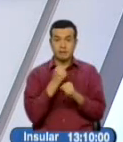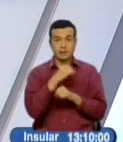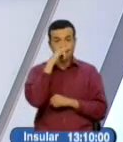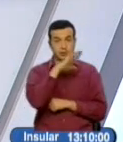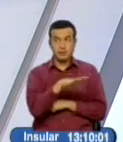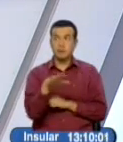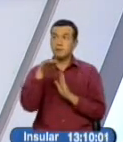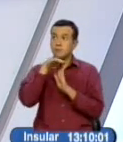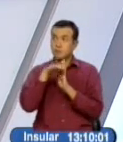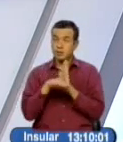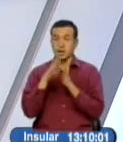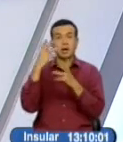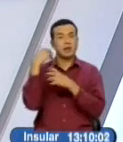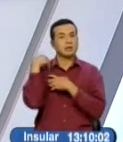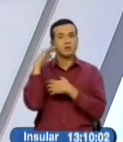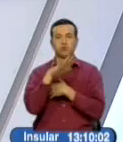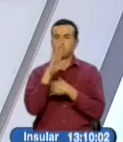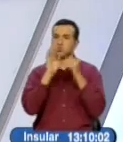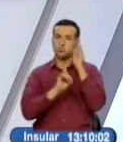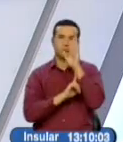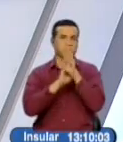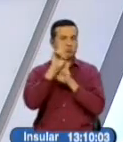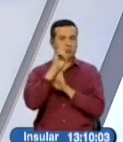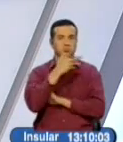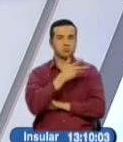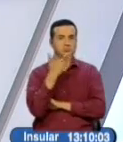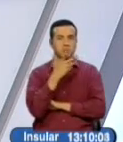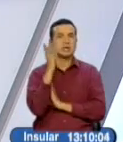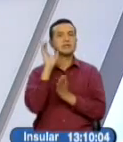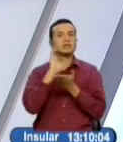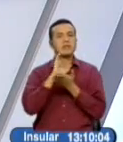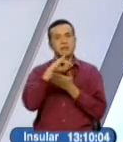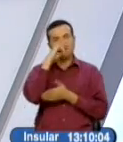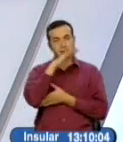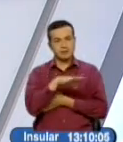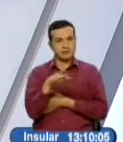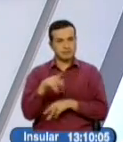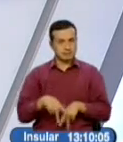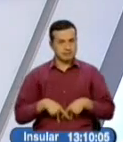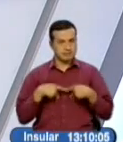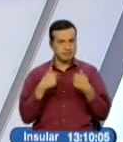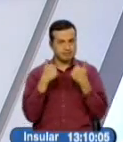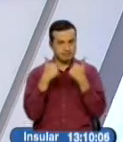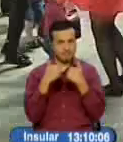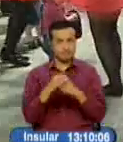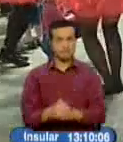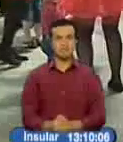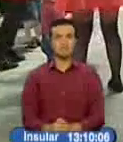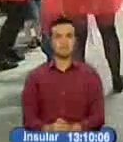infantil y garantizar su integral desarrollo mediante los centros infantiles del Buen Vivir.